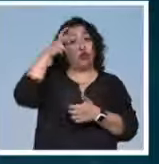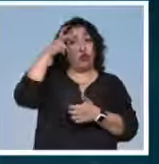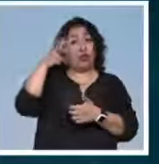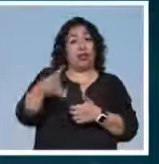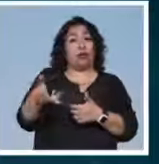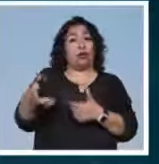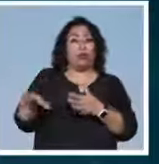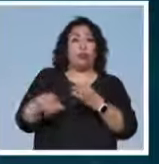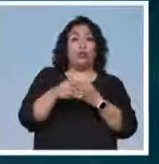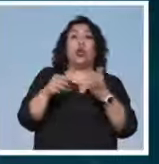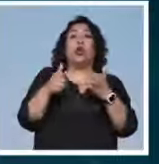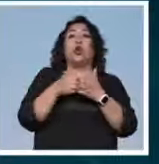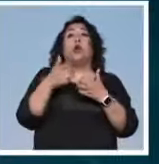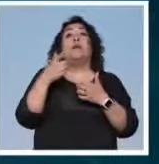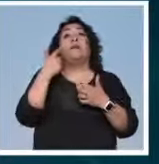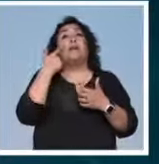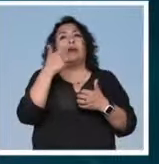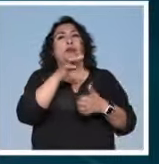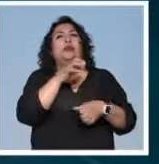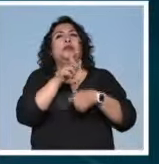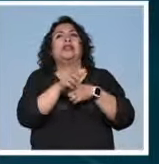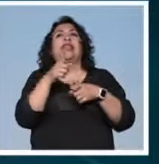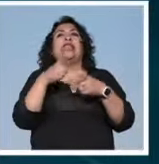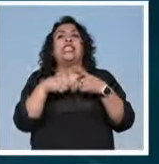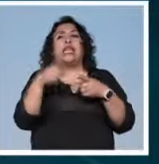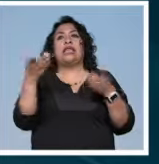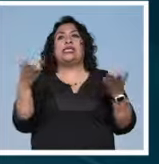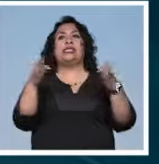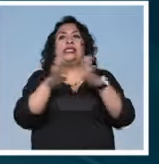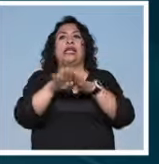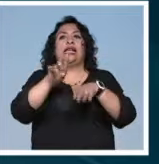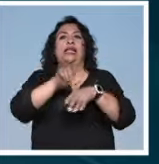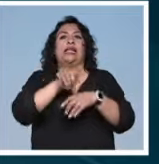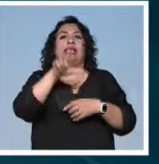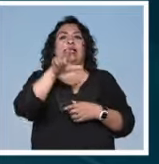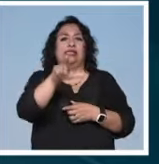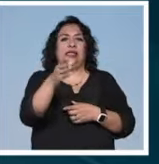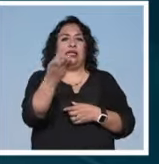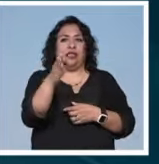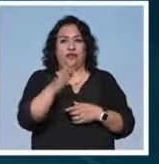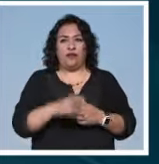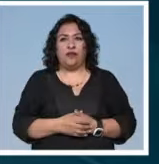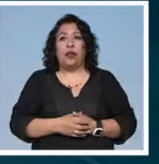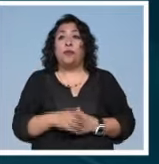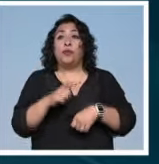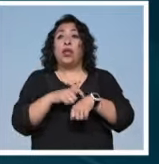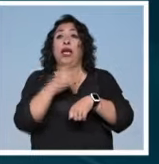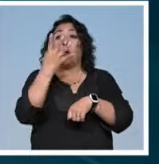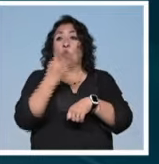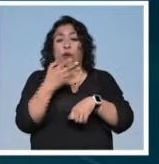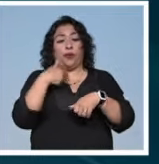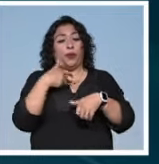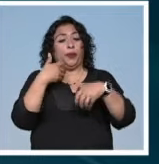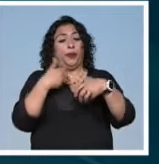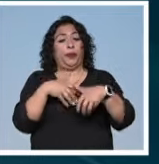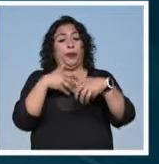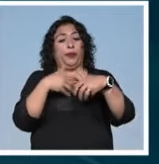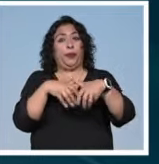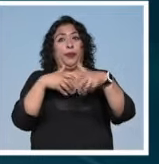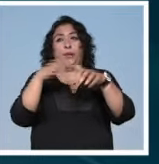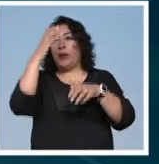se completarán con una presencia especial del gran cierre el 17 de febrero. 4 de la tarde será el desfile con